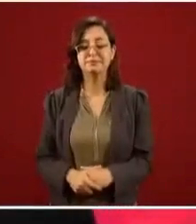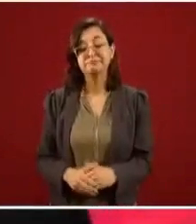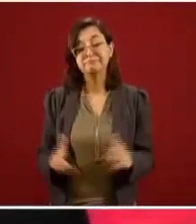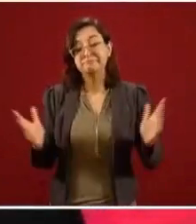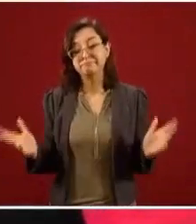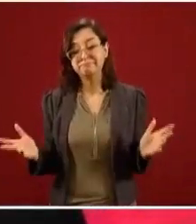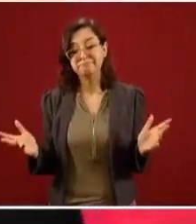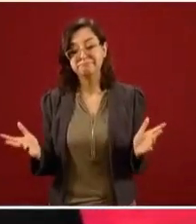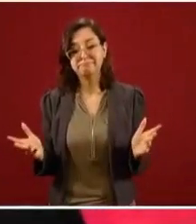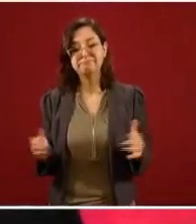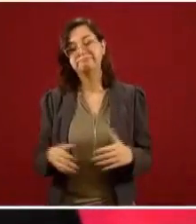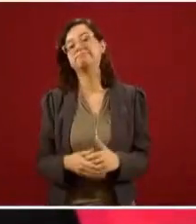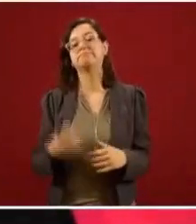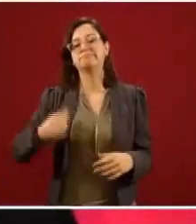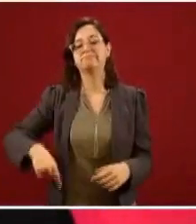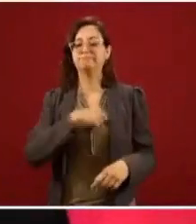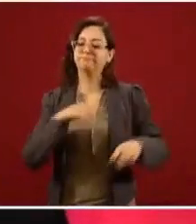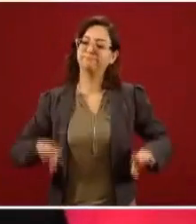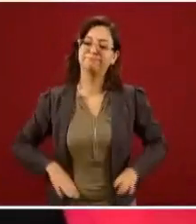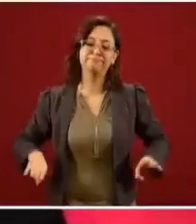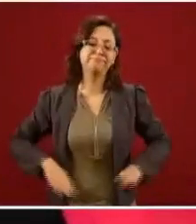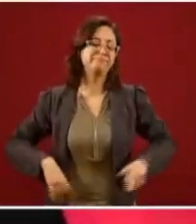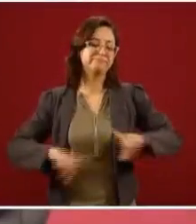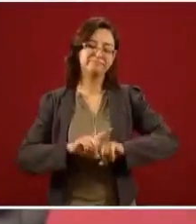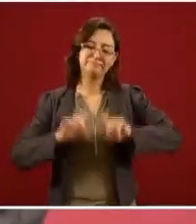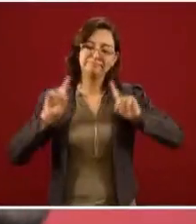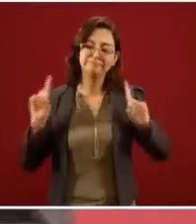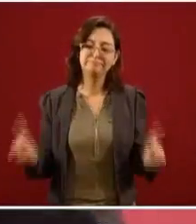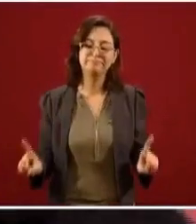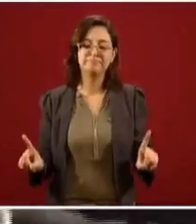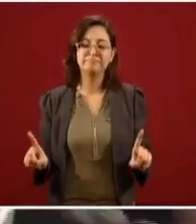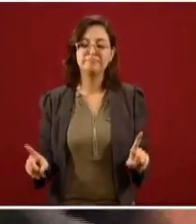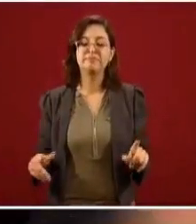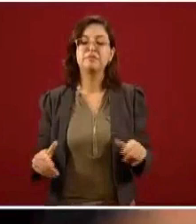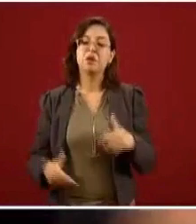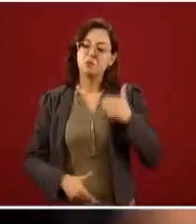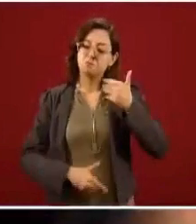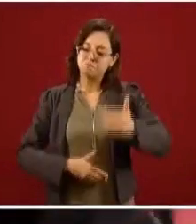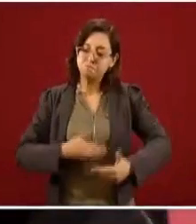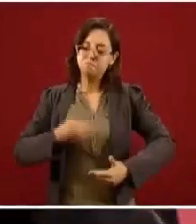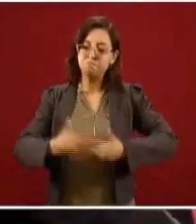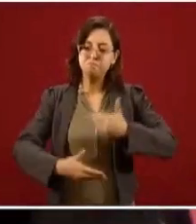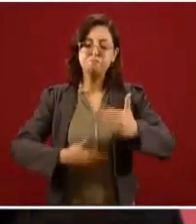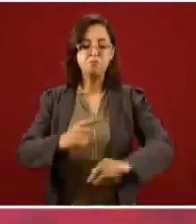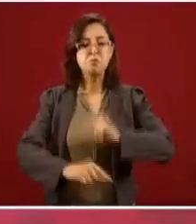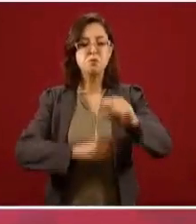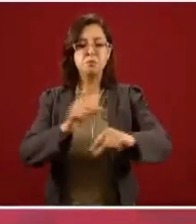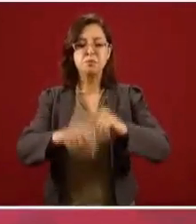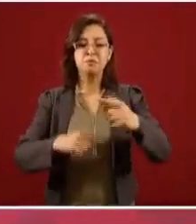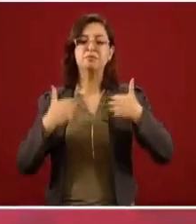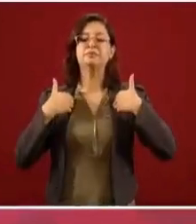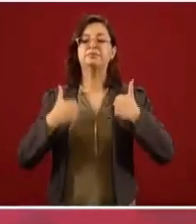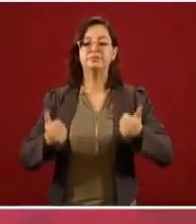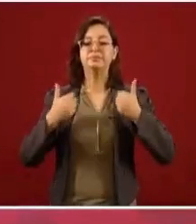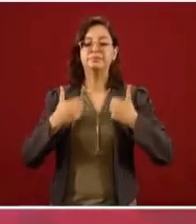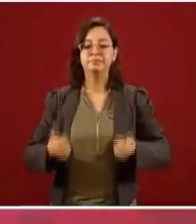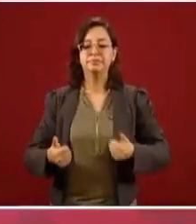Entonces, somos distintos, somos diferentes. Eso se va a ir entendiendo. Hay